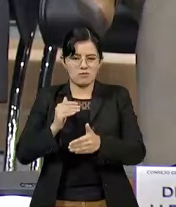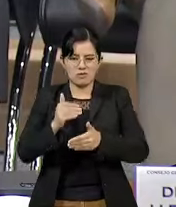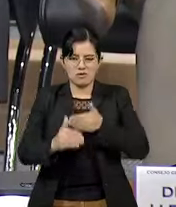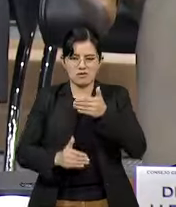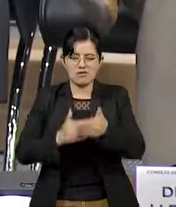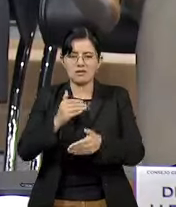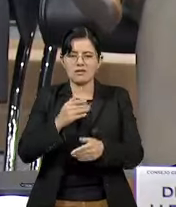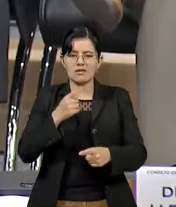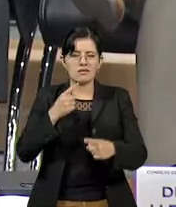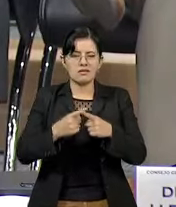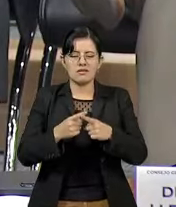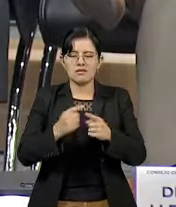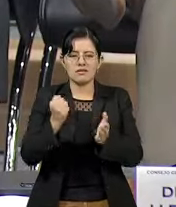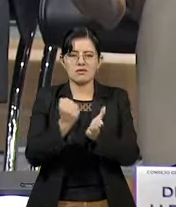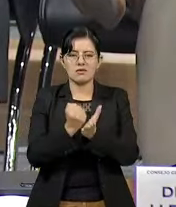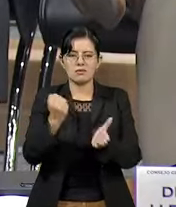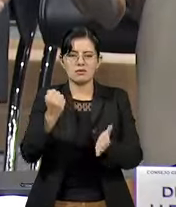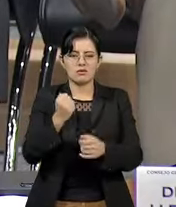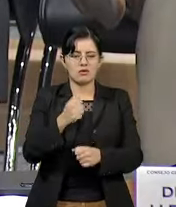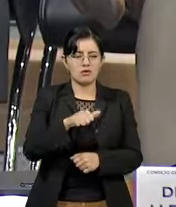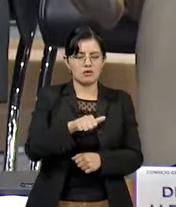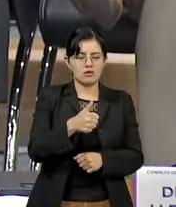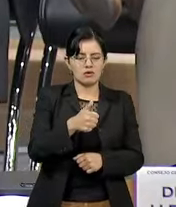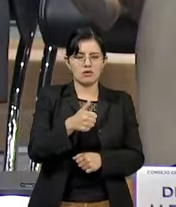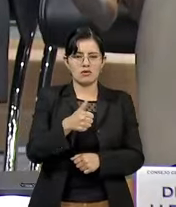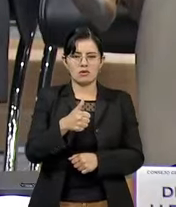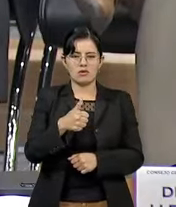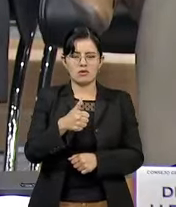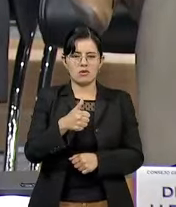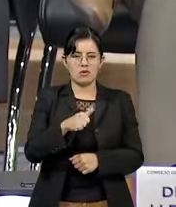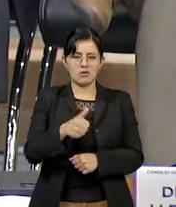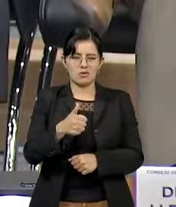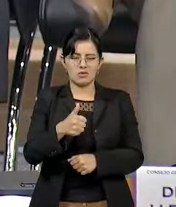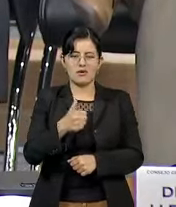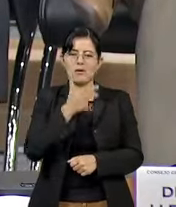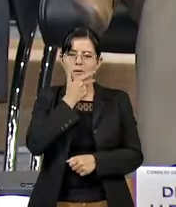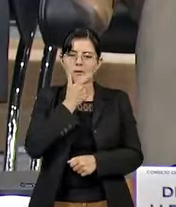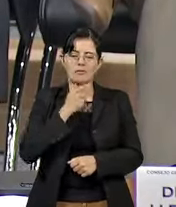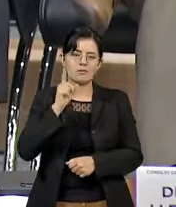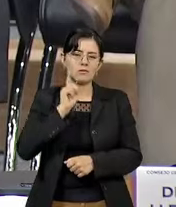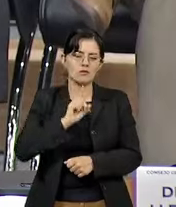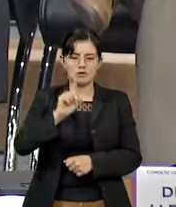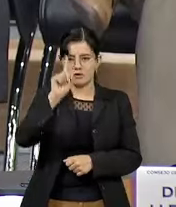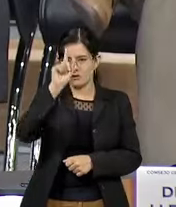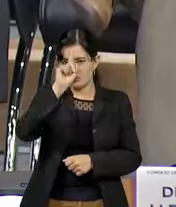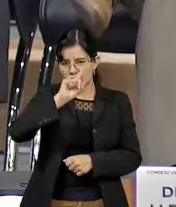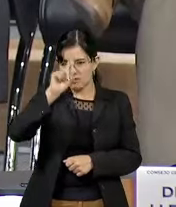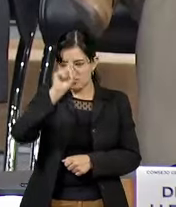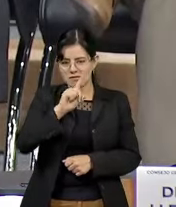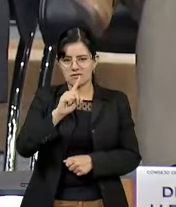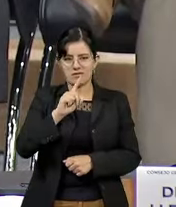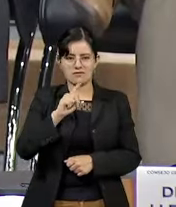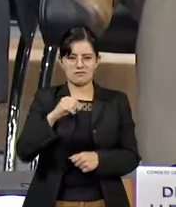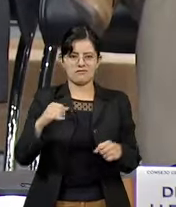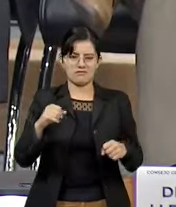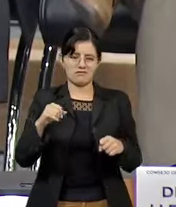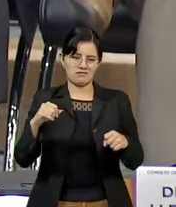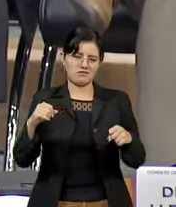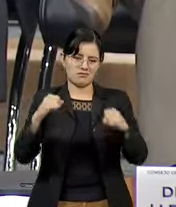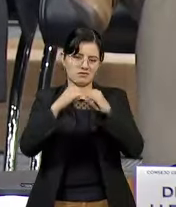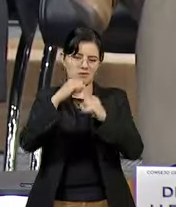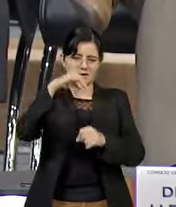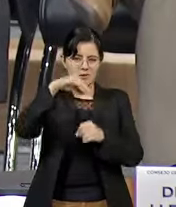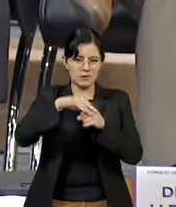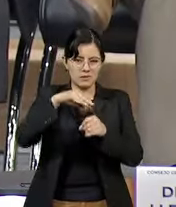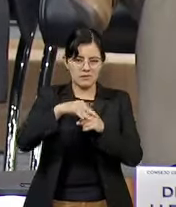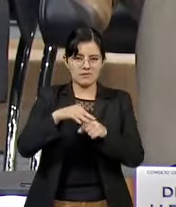aprobó las 11 y 12 los 11 consejeras y consejeros de ese instituto fueron